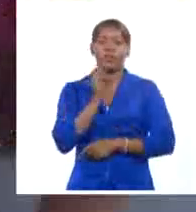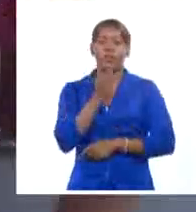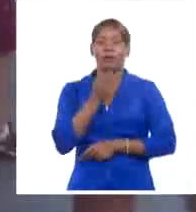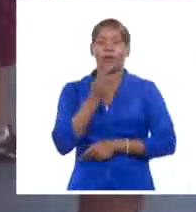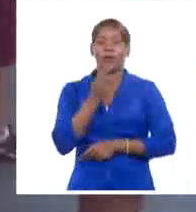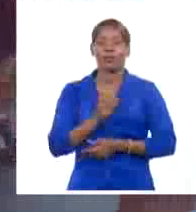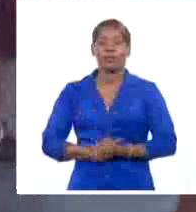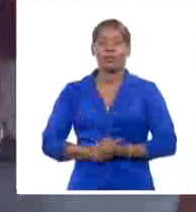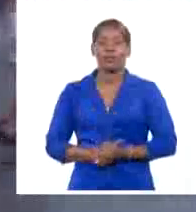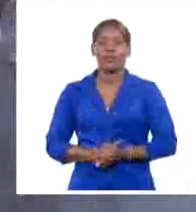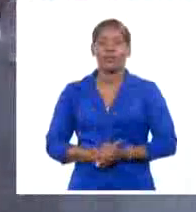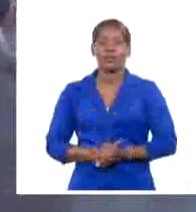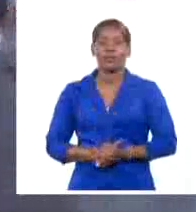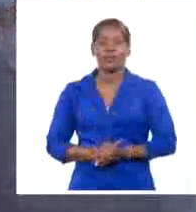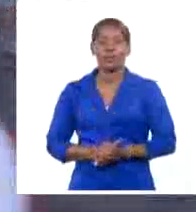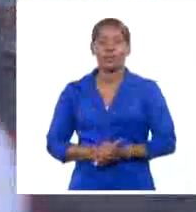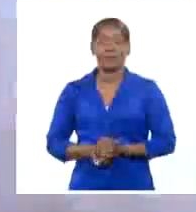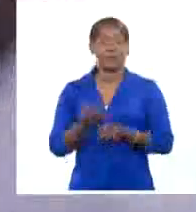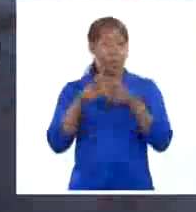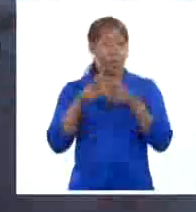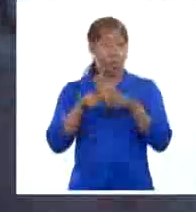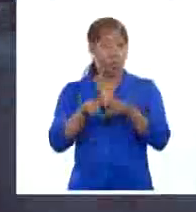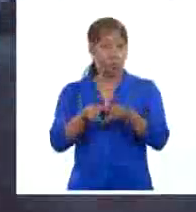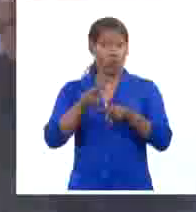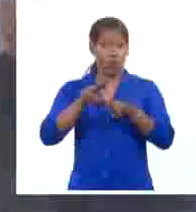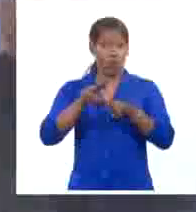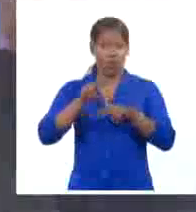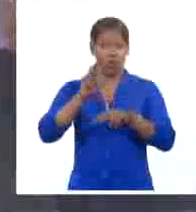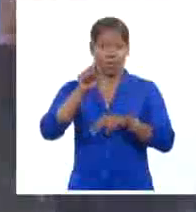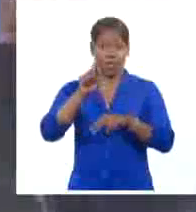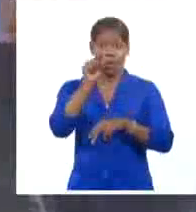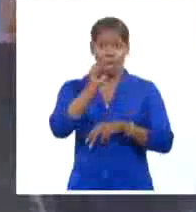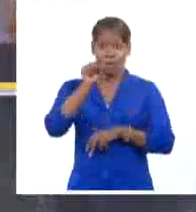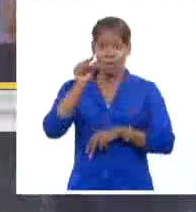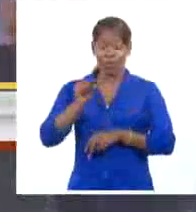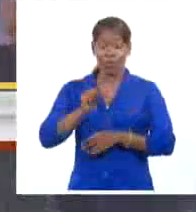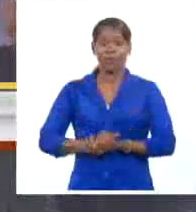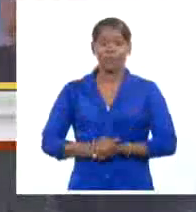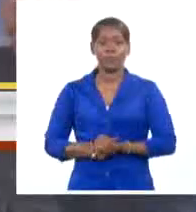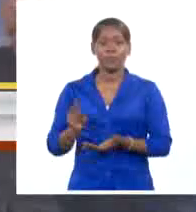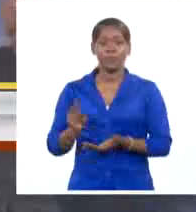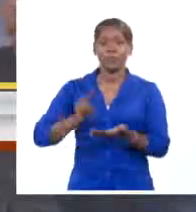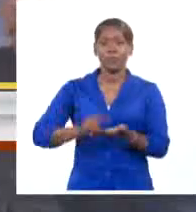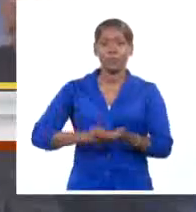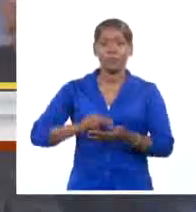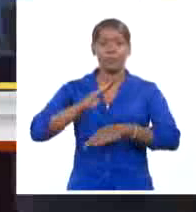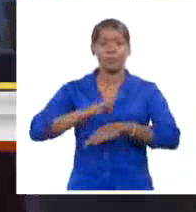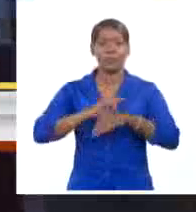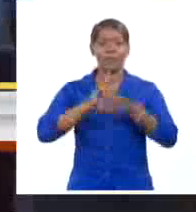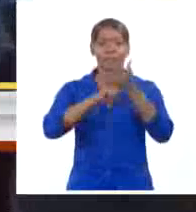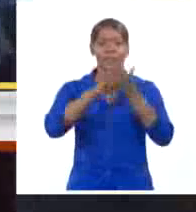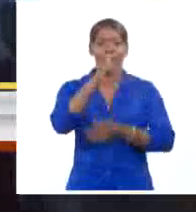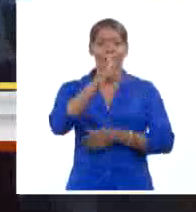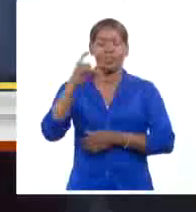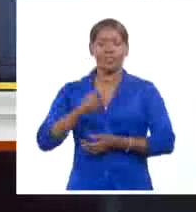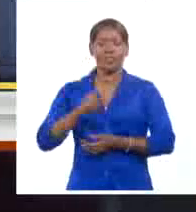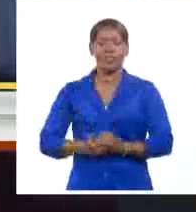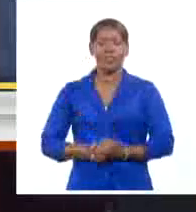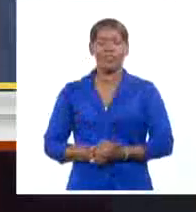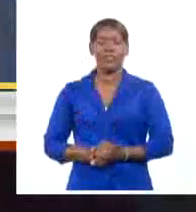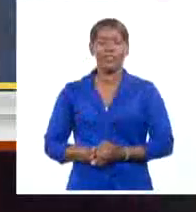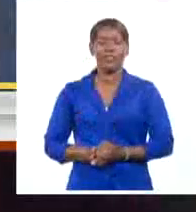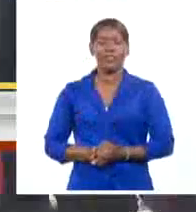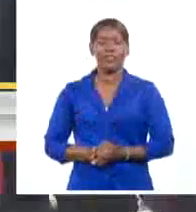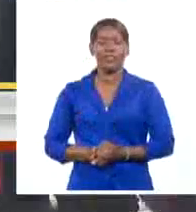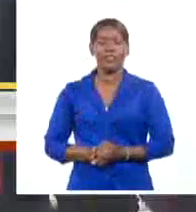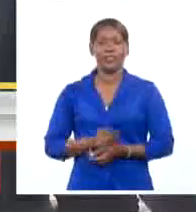centenario. Acompañaron al entusiasmo juvenil holguinero el miembro del comité central y primer secretario del partido, Ernesto Santesteban Velázquez,